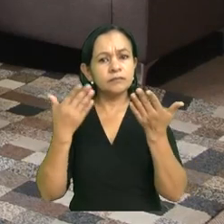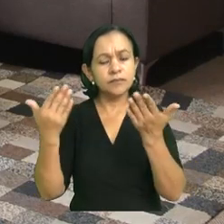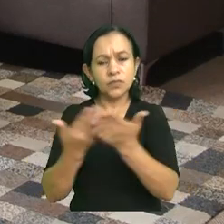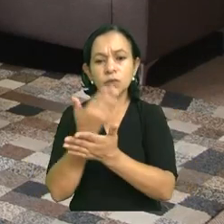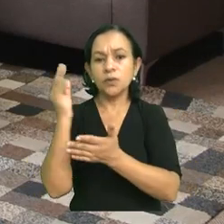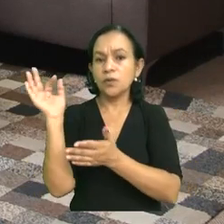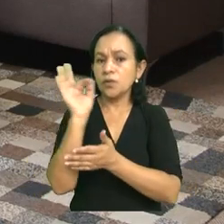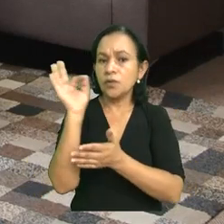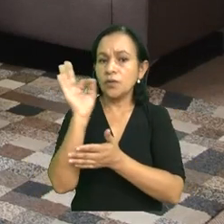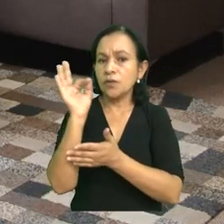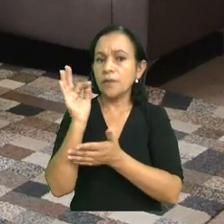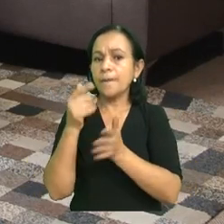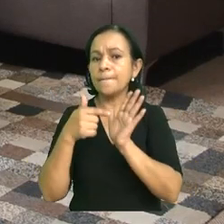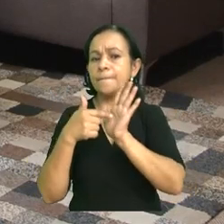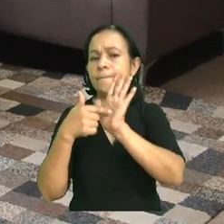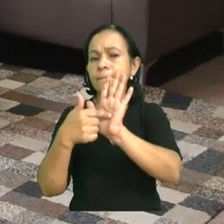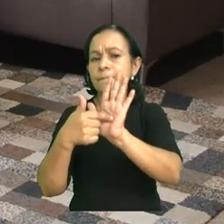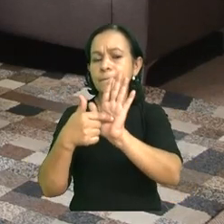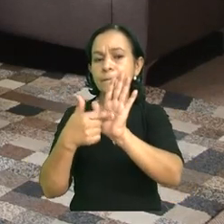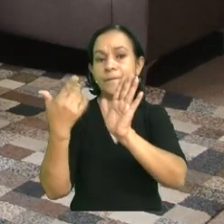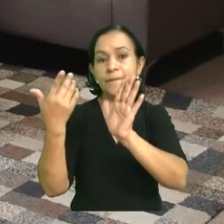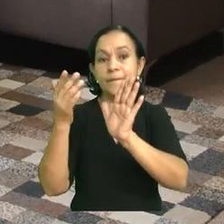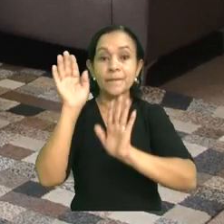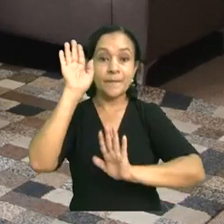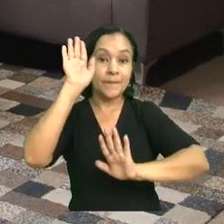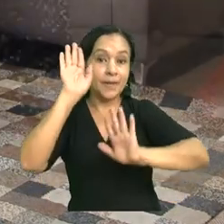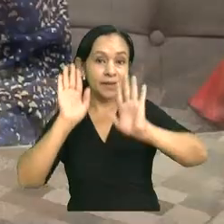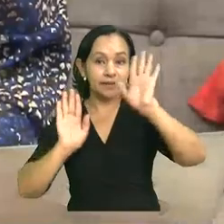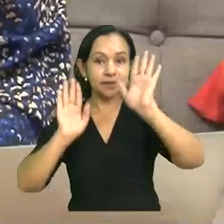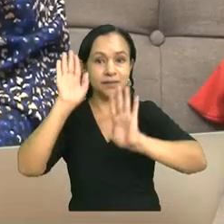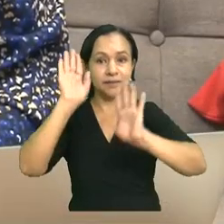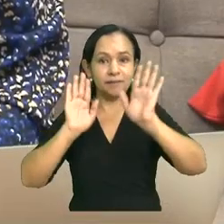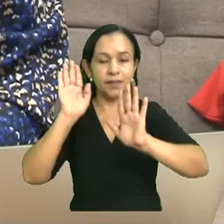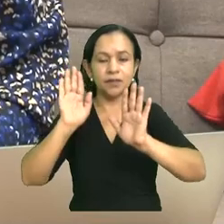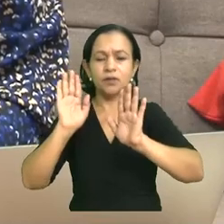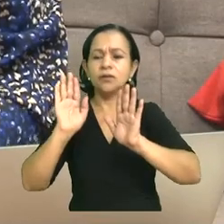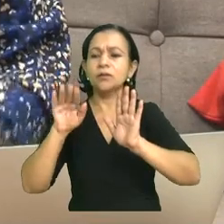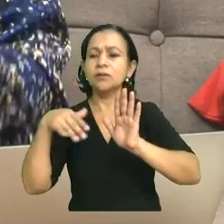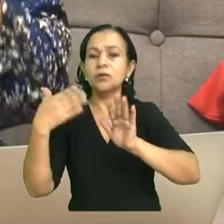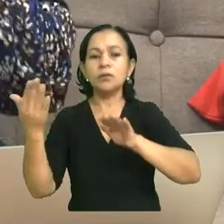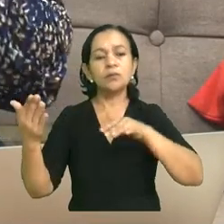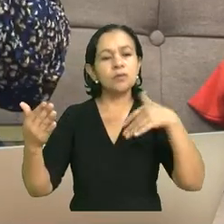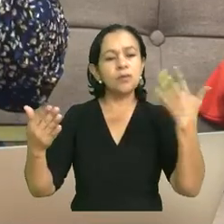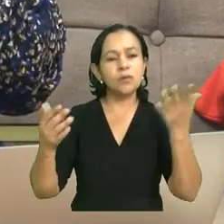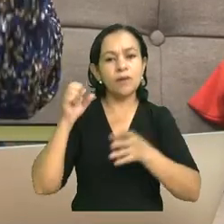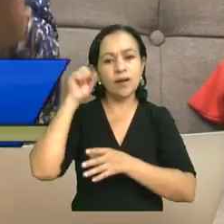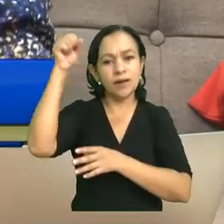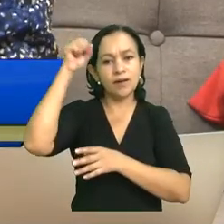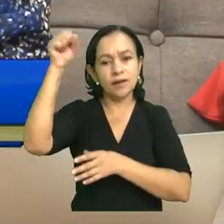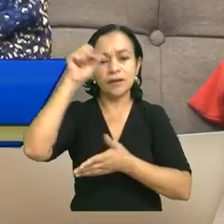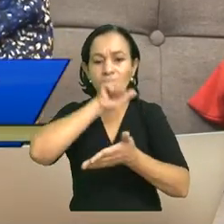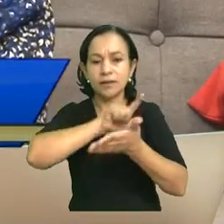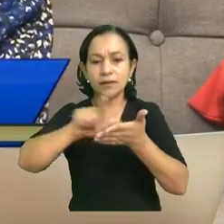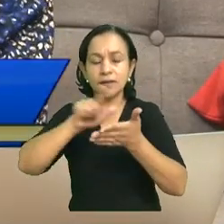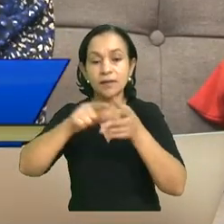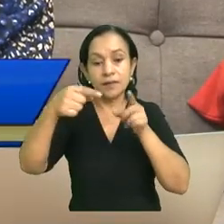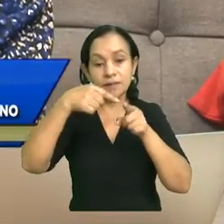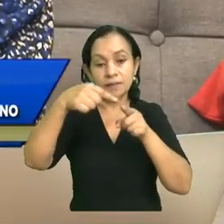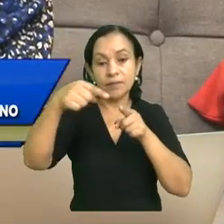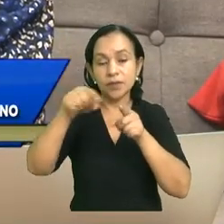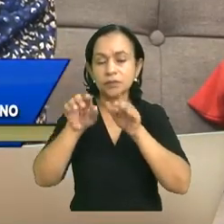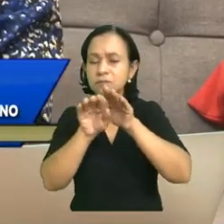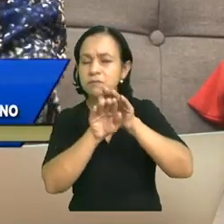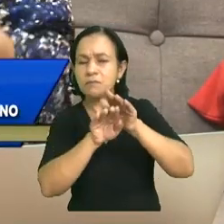ejemplo, los concursos de limpieza, los concursos que inician del municipio más limpio,